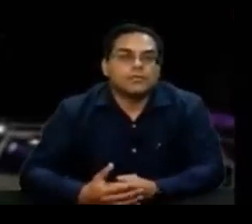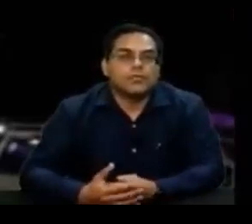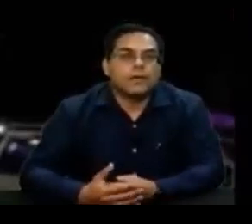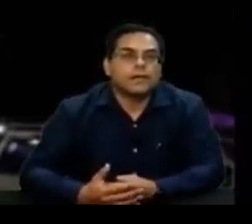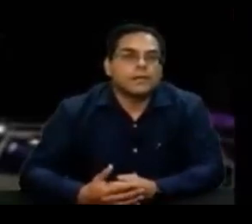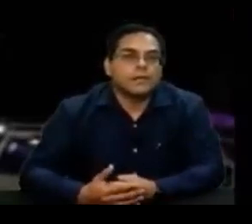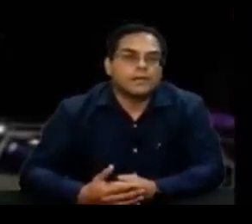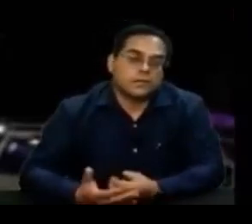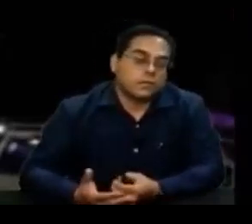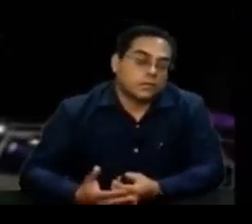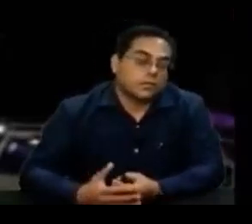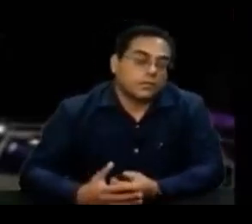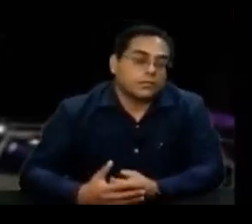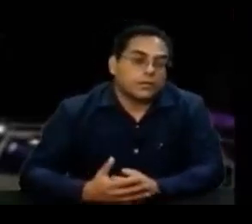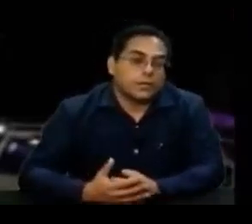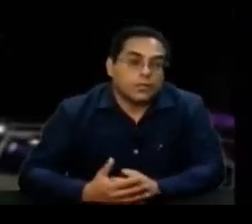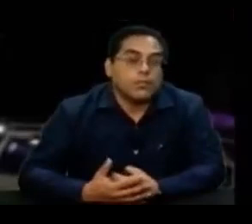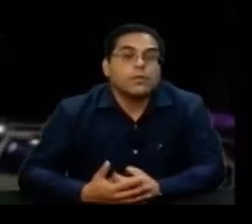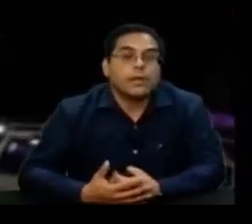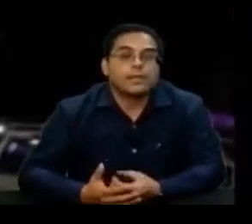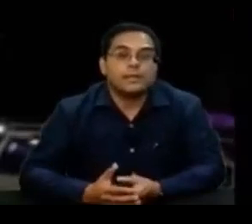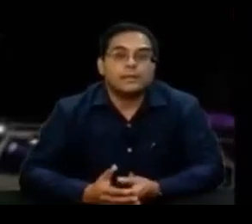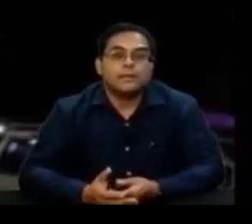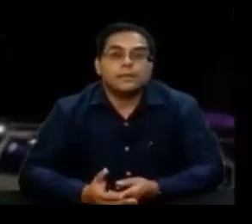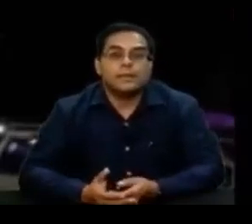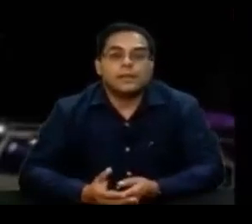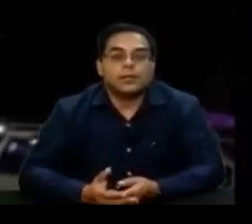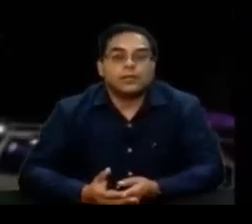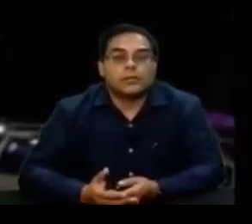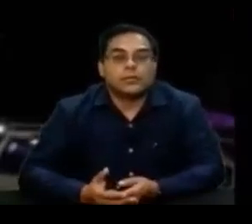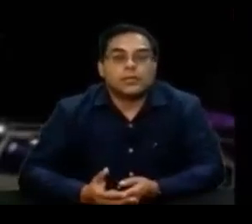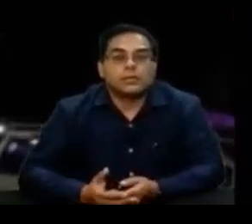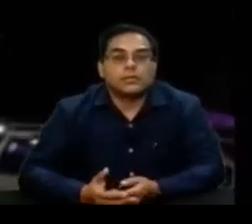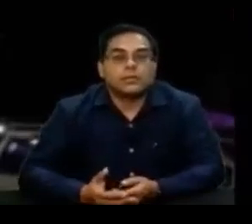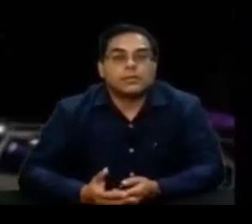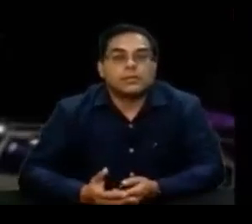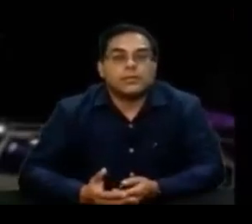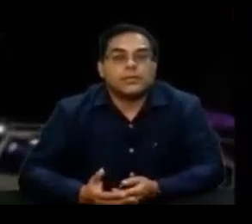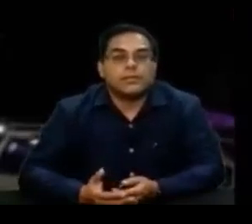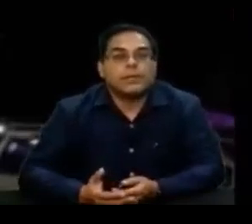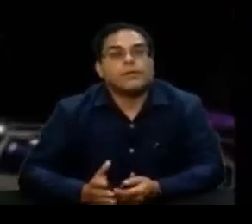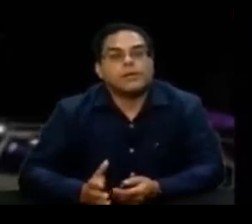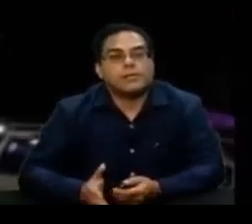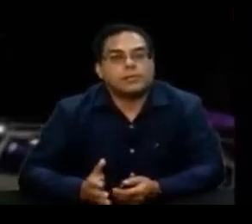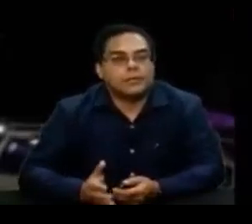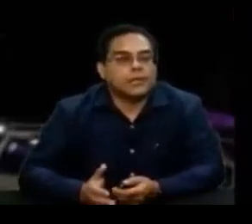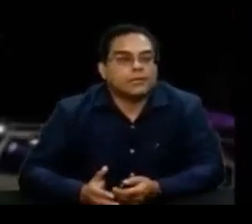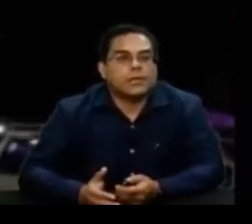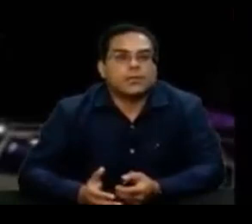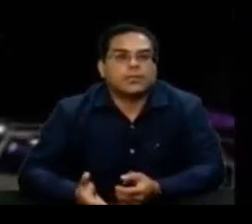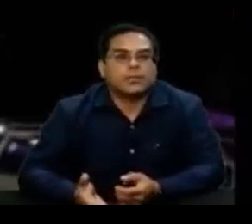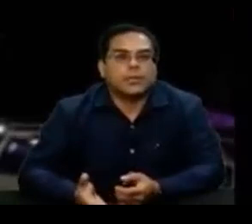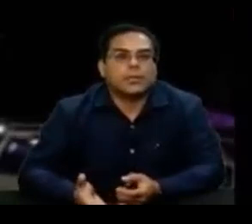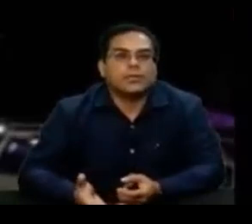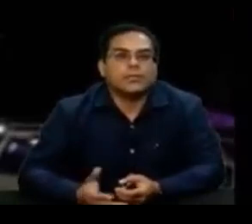movimientos oculares, actualmente es una niña ya muy grande, ya tiene algunos años de esto, pero es importante dar un